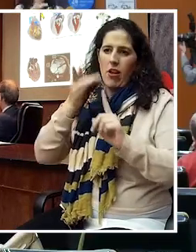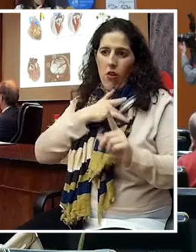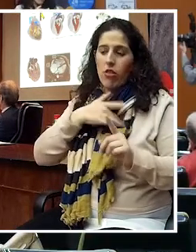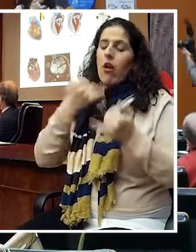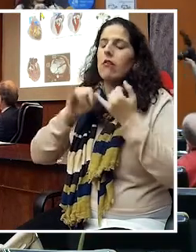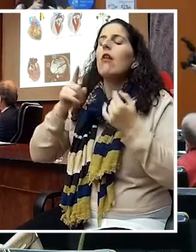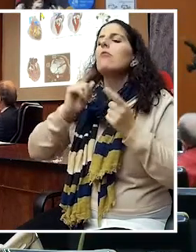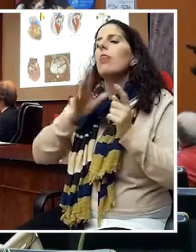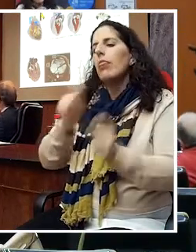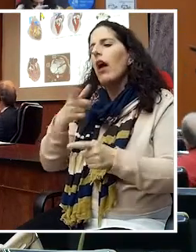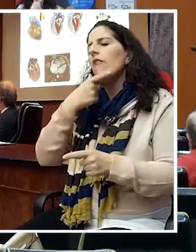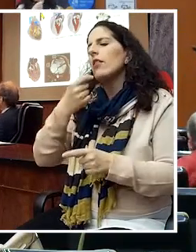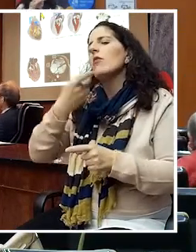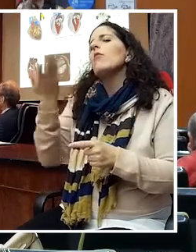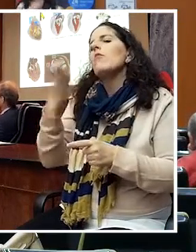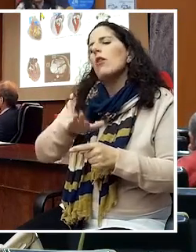acabar